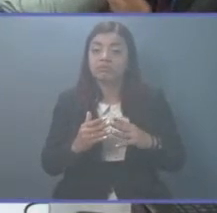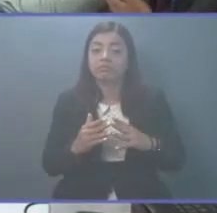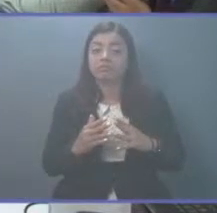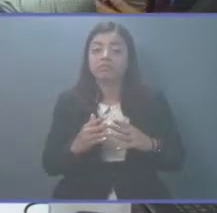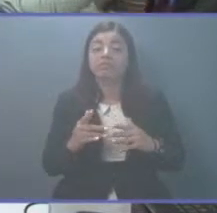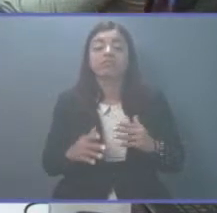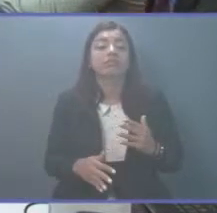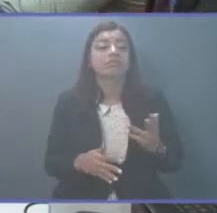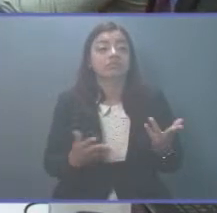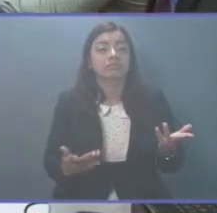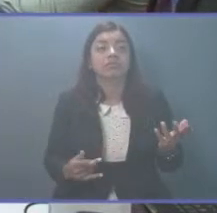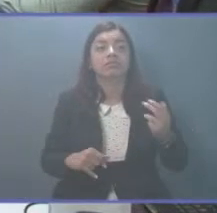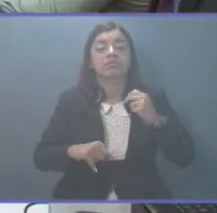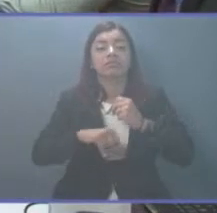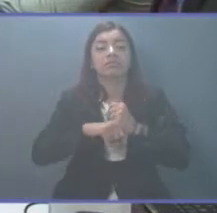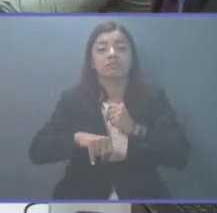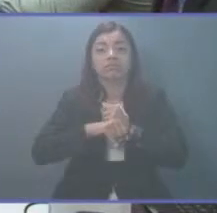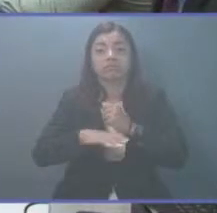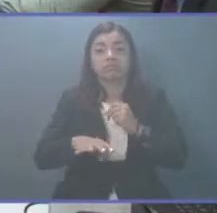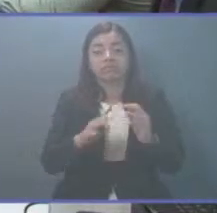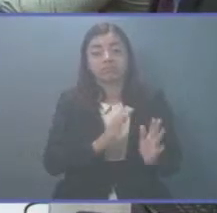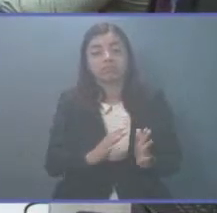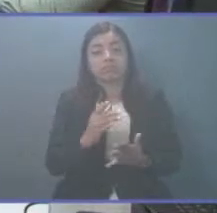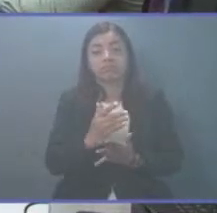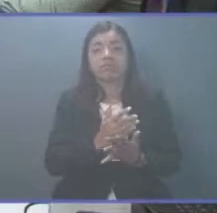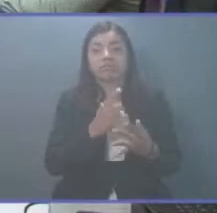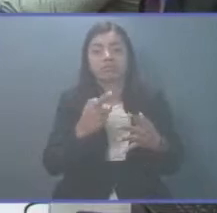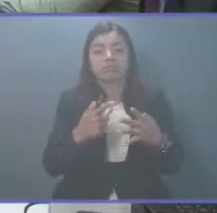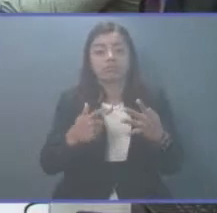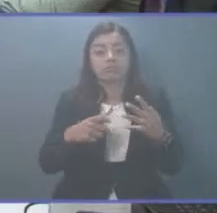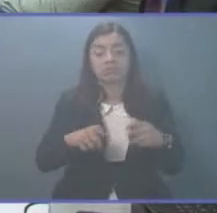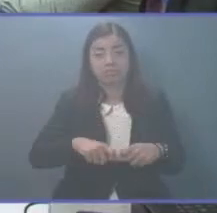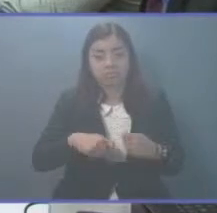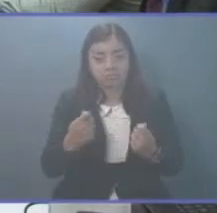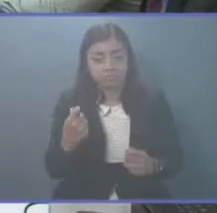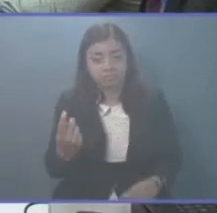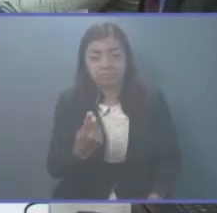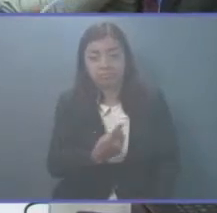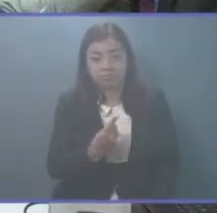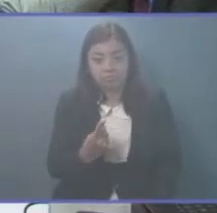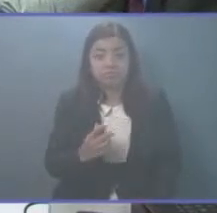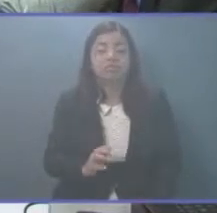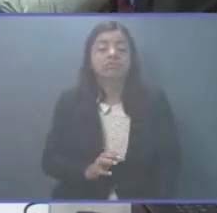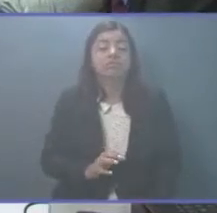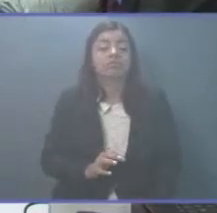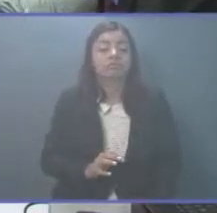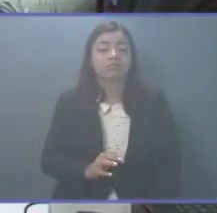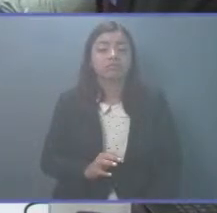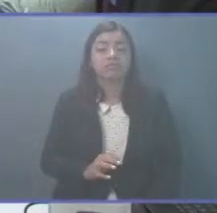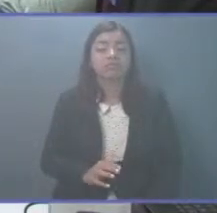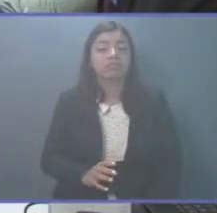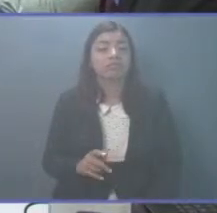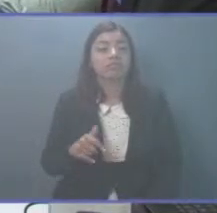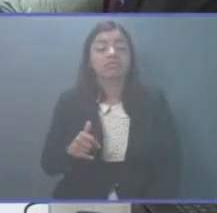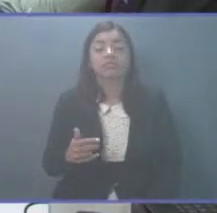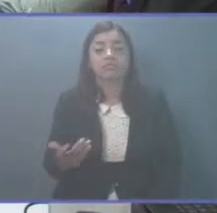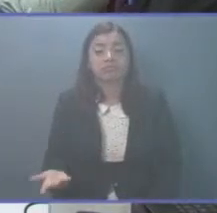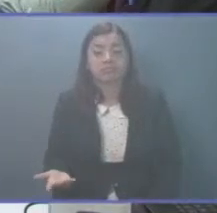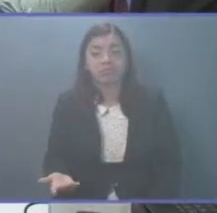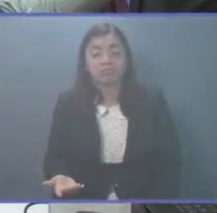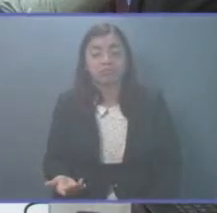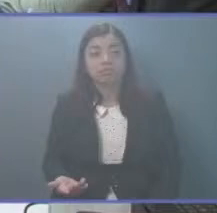en casos de promoción del delito de tráfico ilegal de personas. ¿Y en caso de?